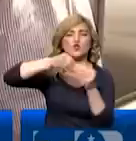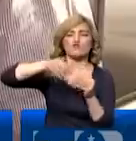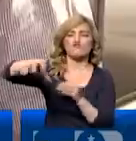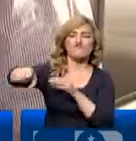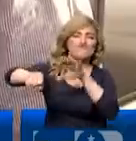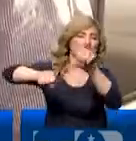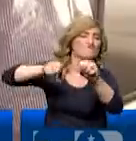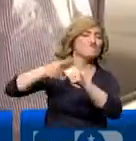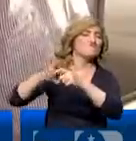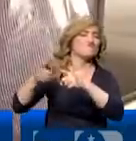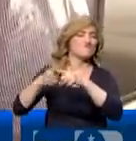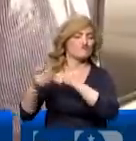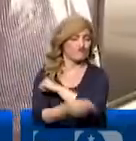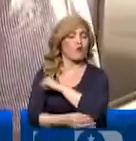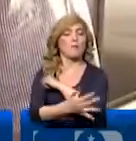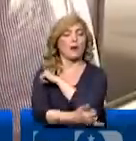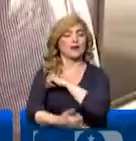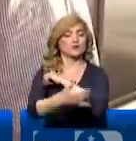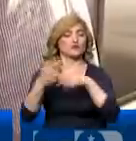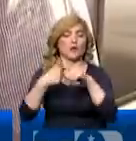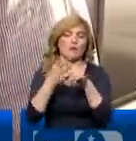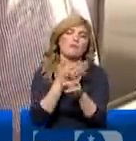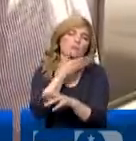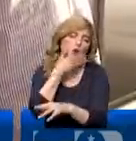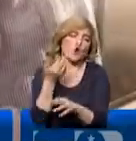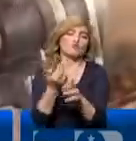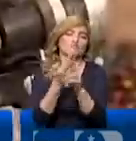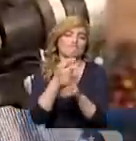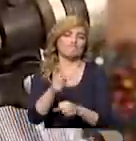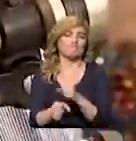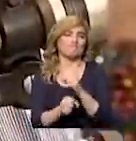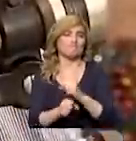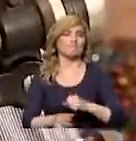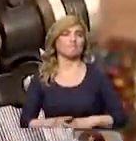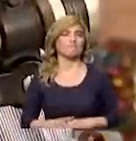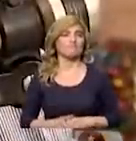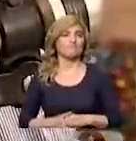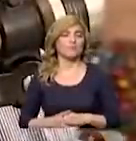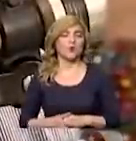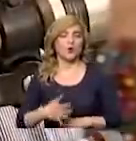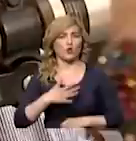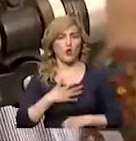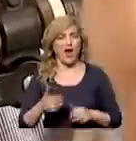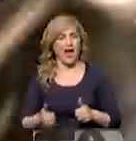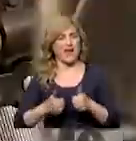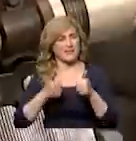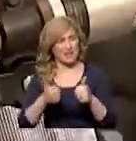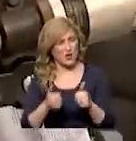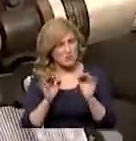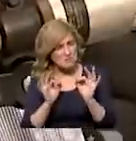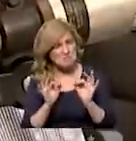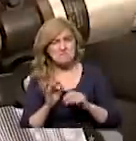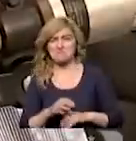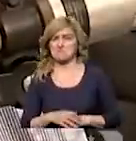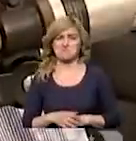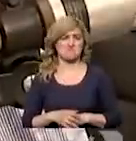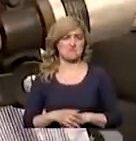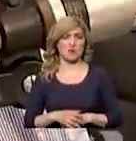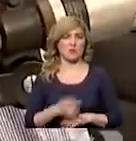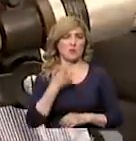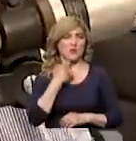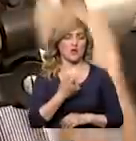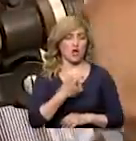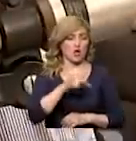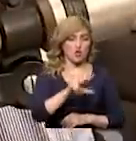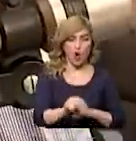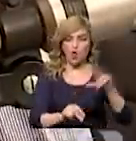decir que en eso pudimos haber tenido mejores resultados este año. Yo creo que no soy un buen candidato, porque justamente hago todo lo que dicen que no hay que hacer.